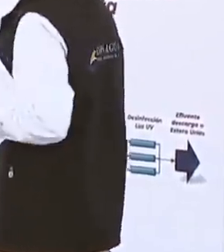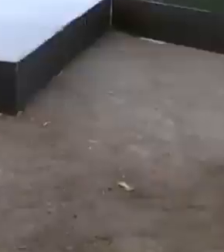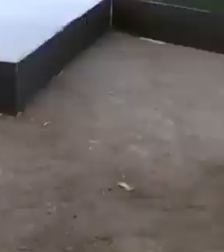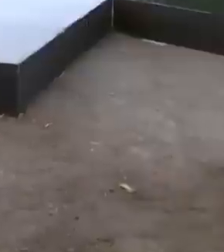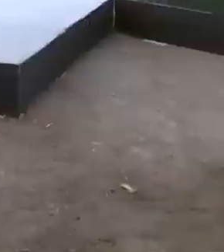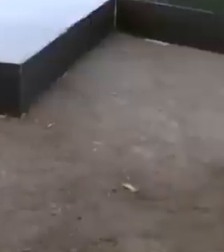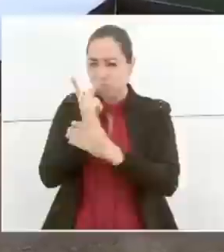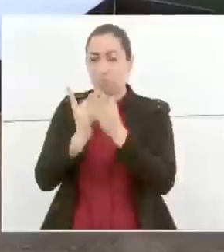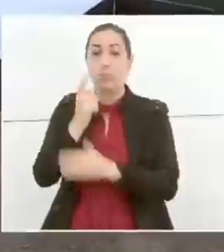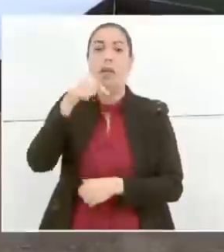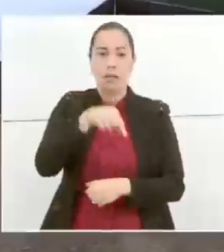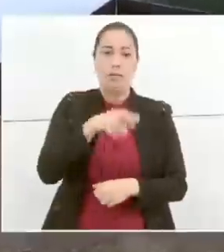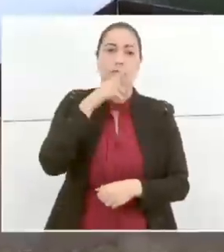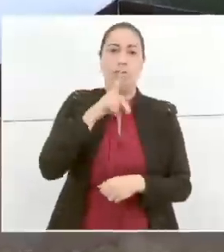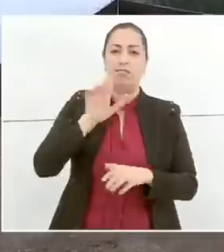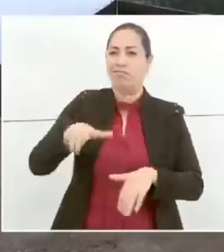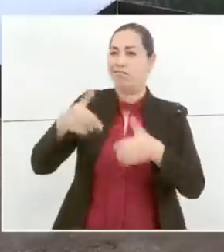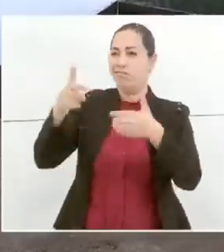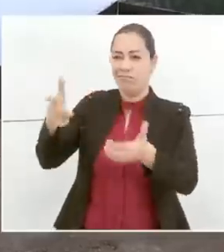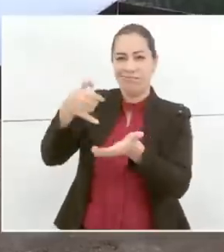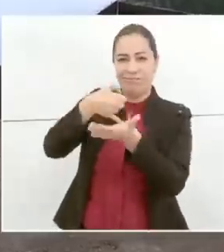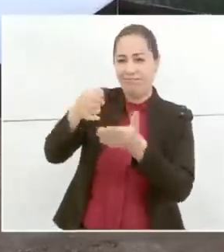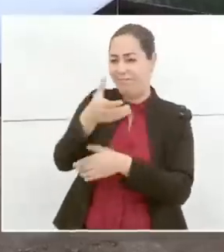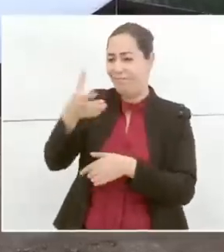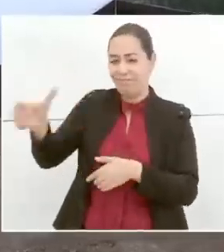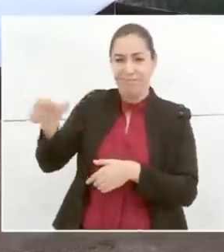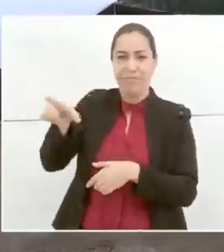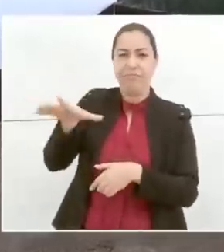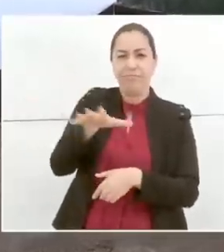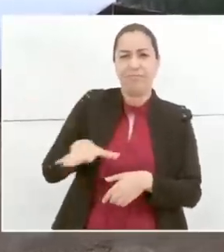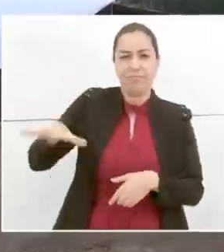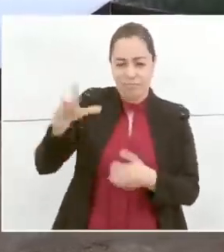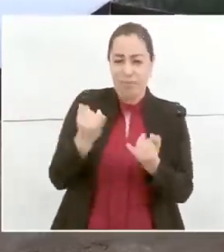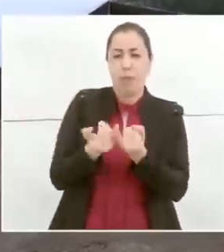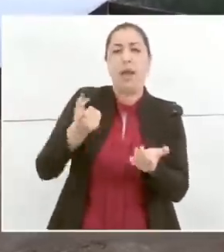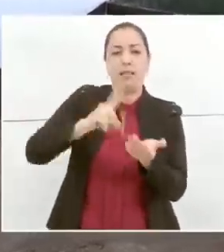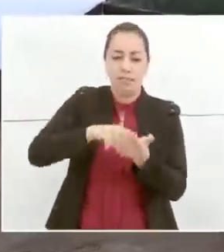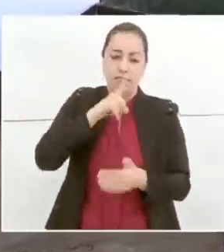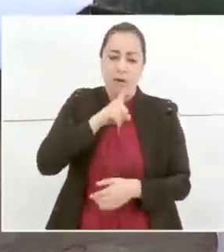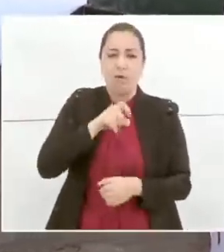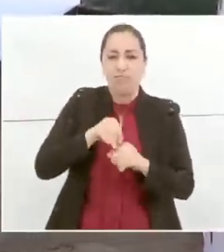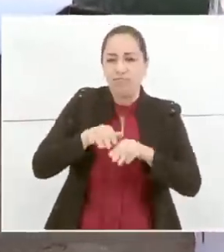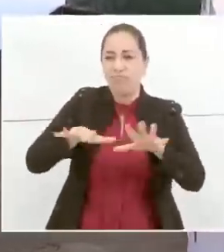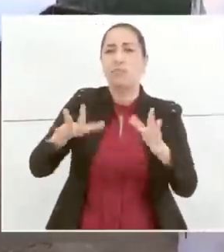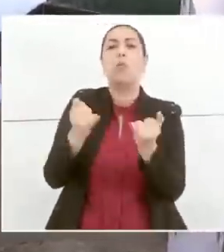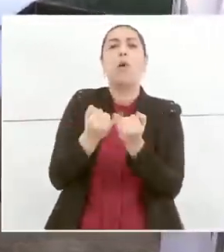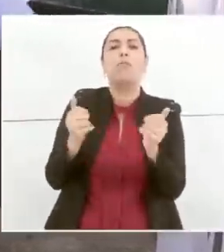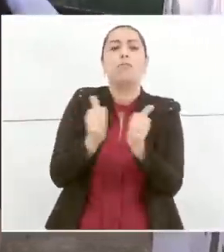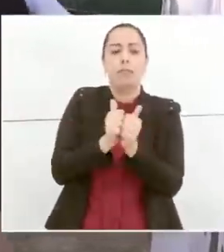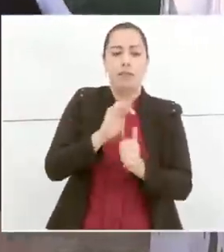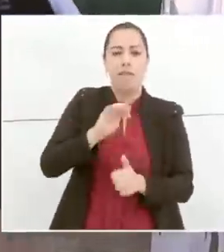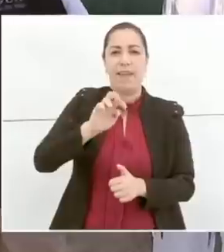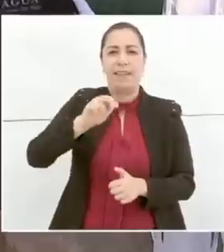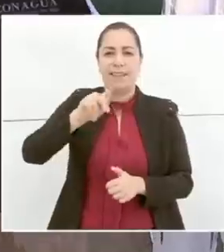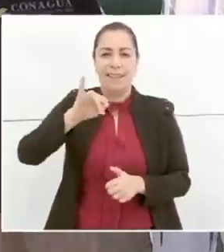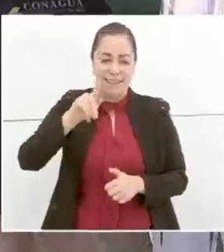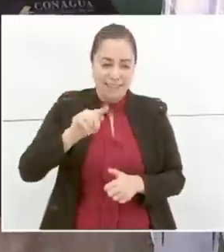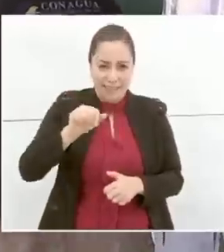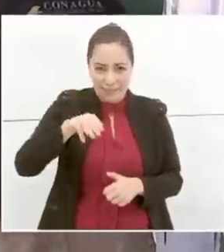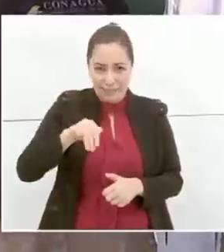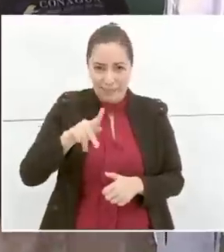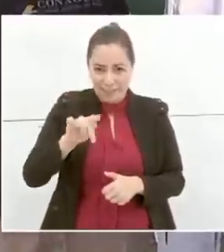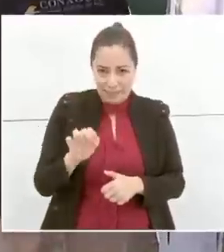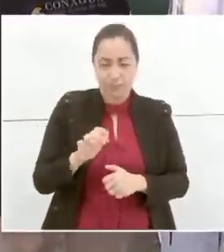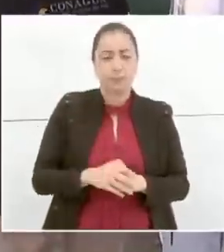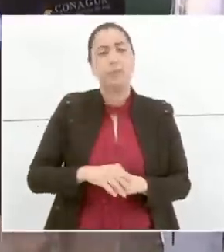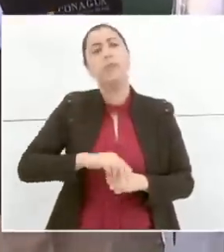echársela a los agricultores, el nitrógeno, porque echamos el agua y fertilizamos. Y al final, lo que yo decía, tenemos un sistema